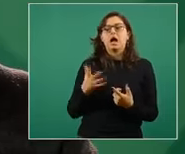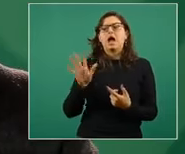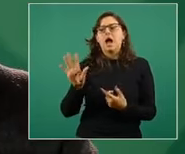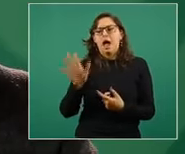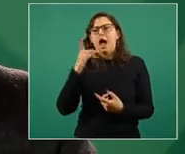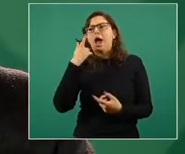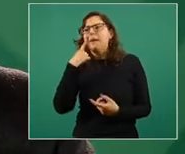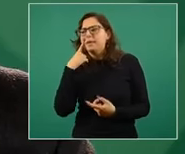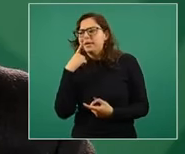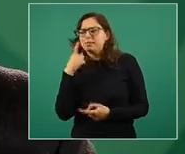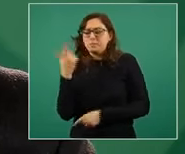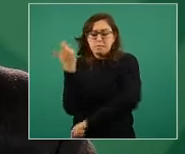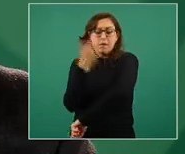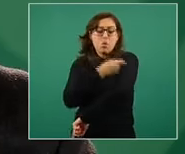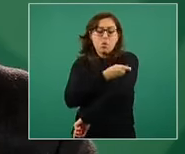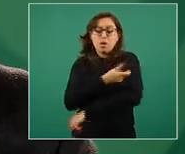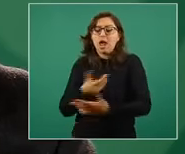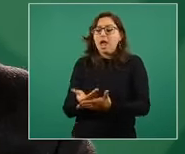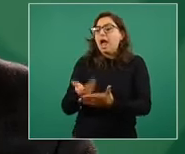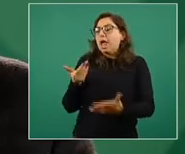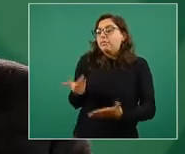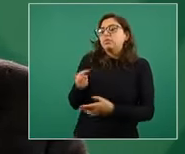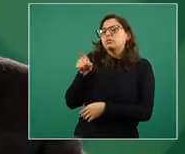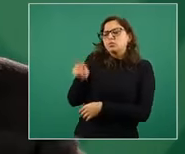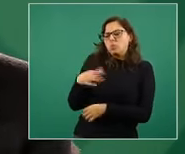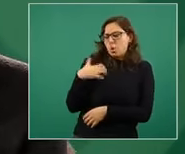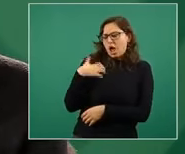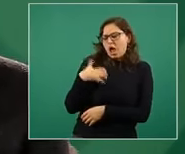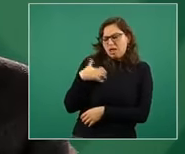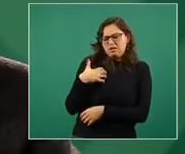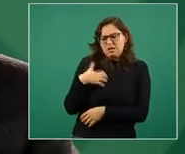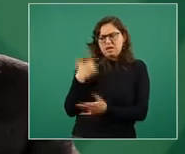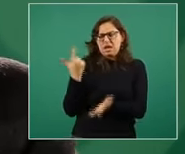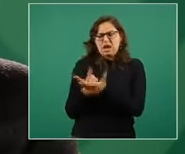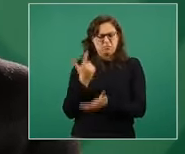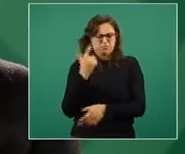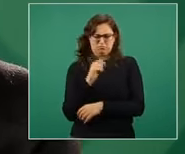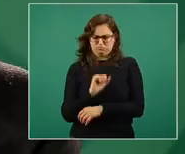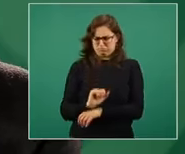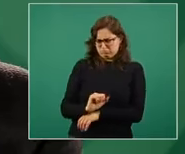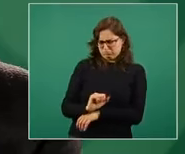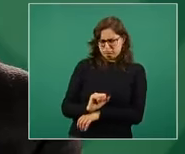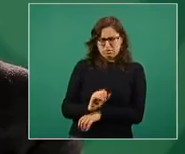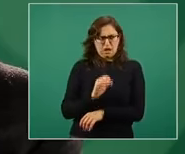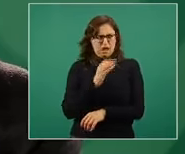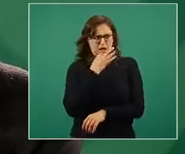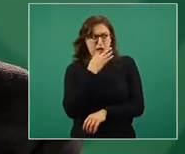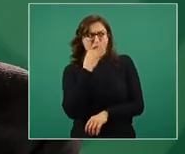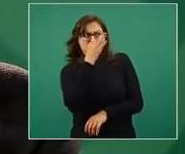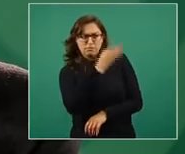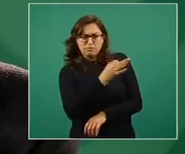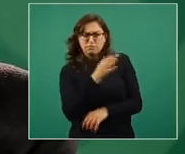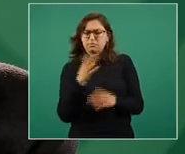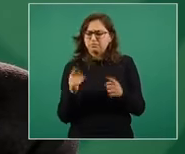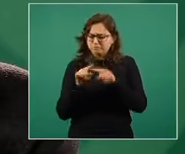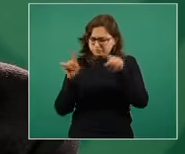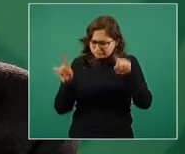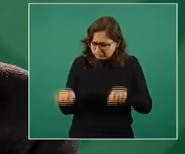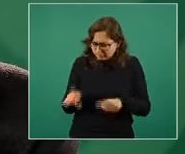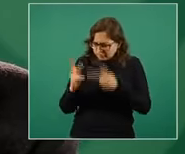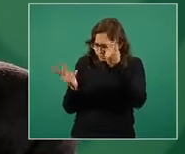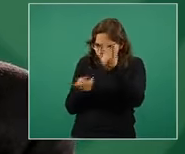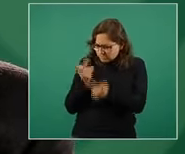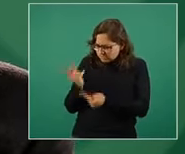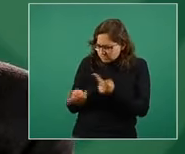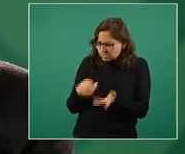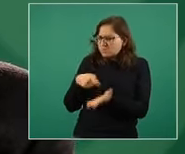alergia al momento de vacunar. Si una persona dice tengo alergia grave, en el propio interrogatorio, que es una fichita muy